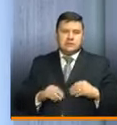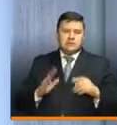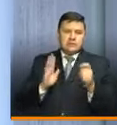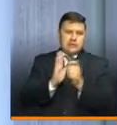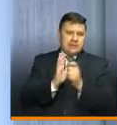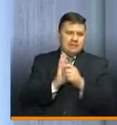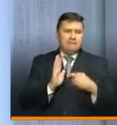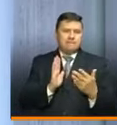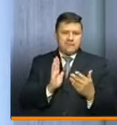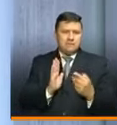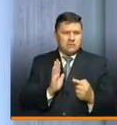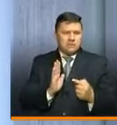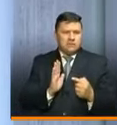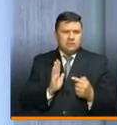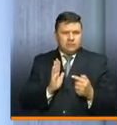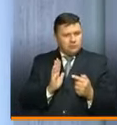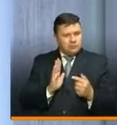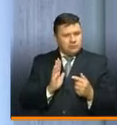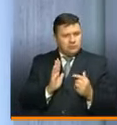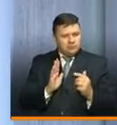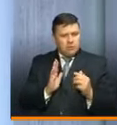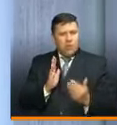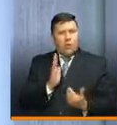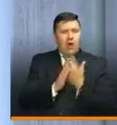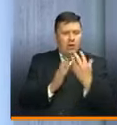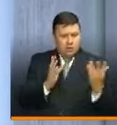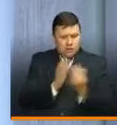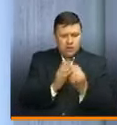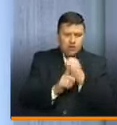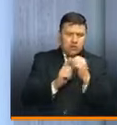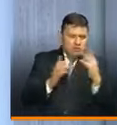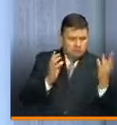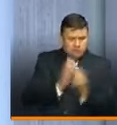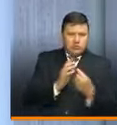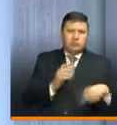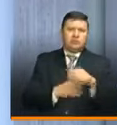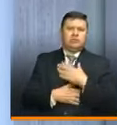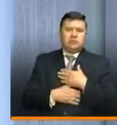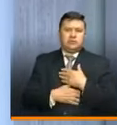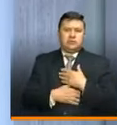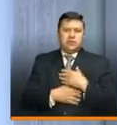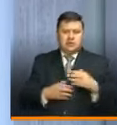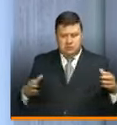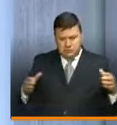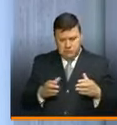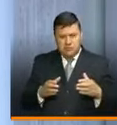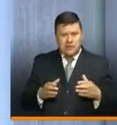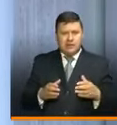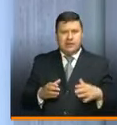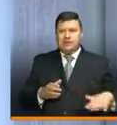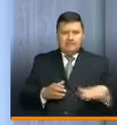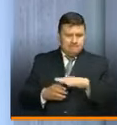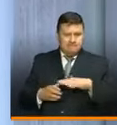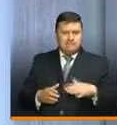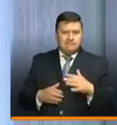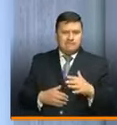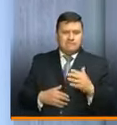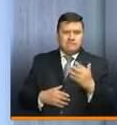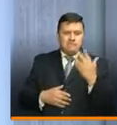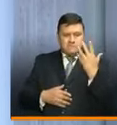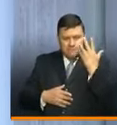y de inclusión de nuevos sectores sociales y nuevos sectores económicos en el escenario